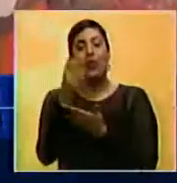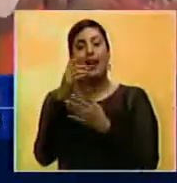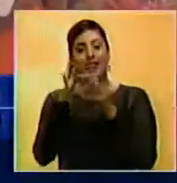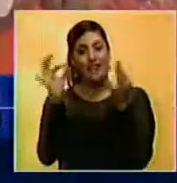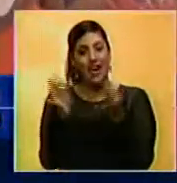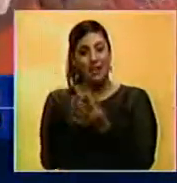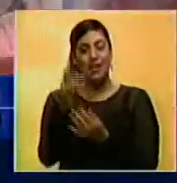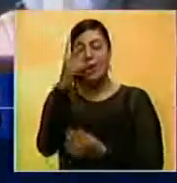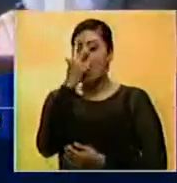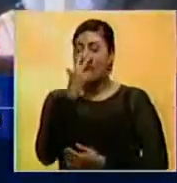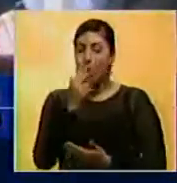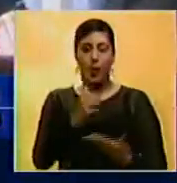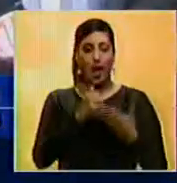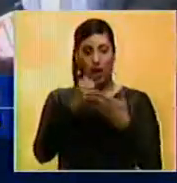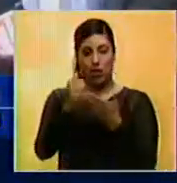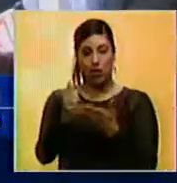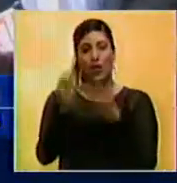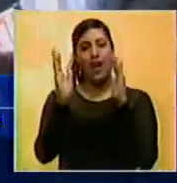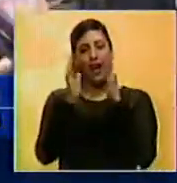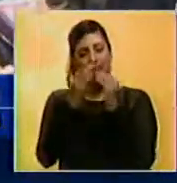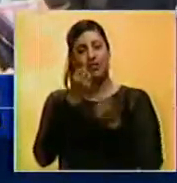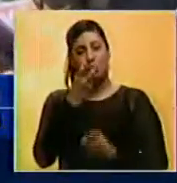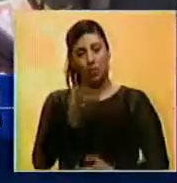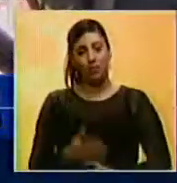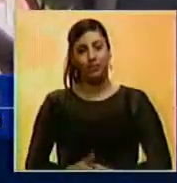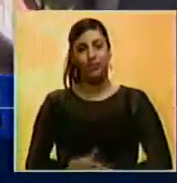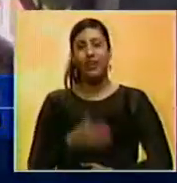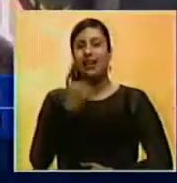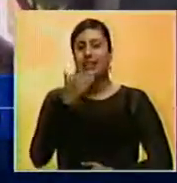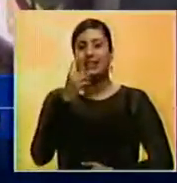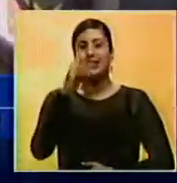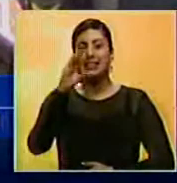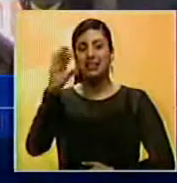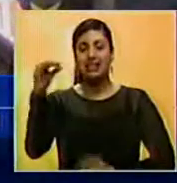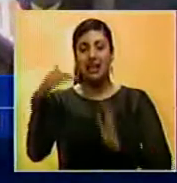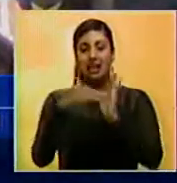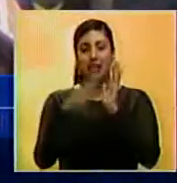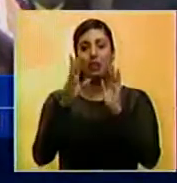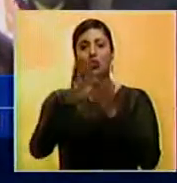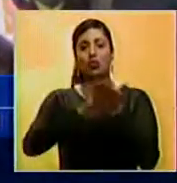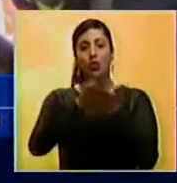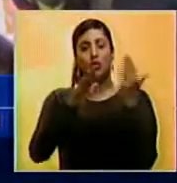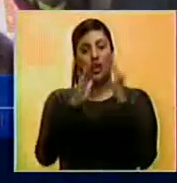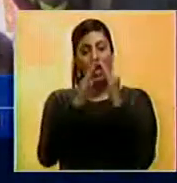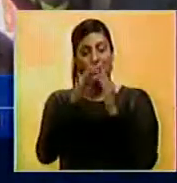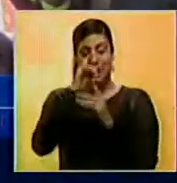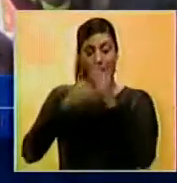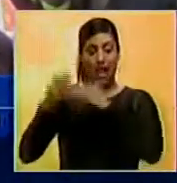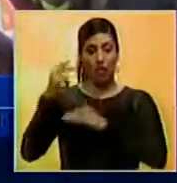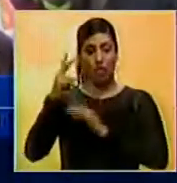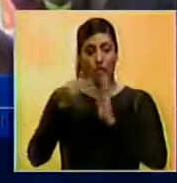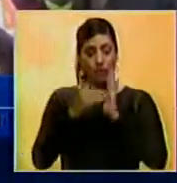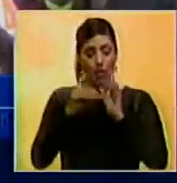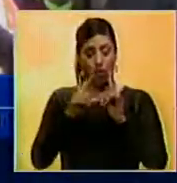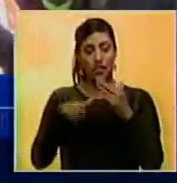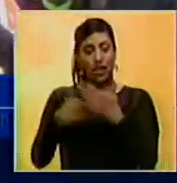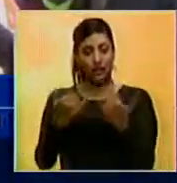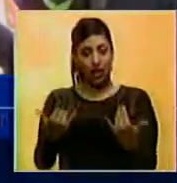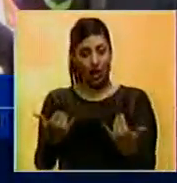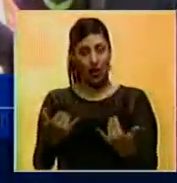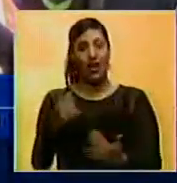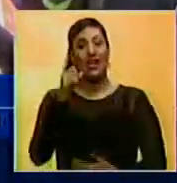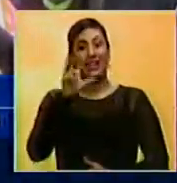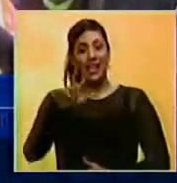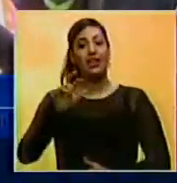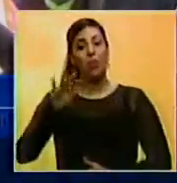las familias de bajos recursos con una casa digna cerca de 100 mil soluciones habitacionales desde el año 2011 al día de hoy están